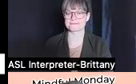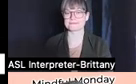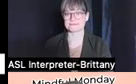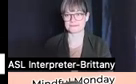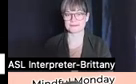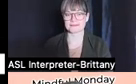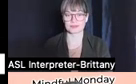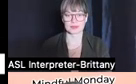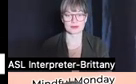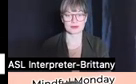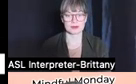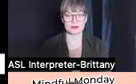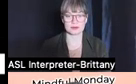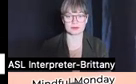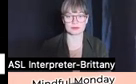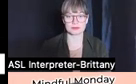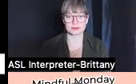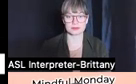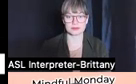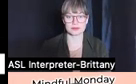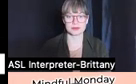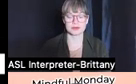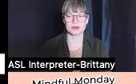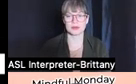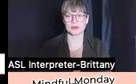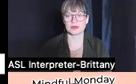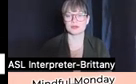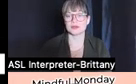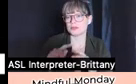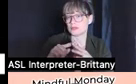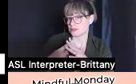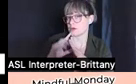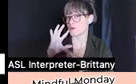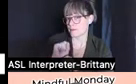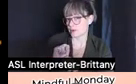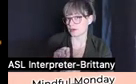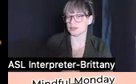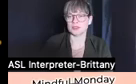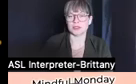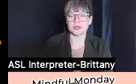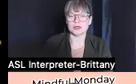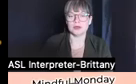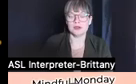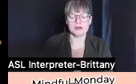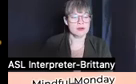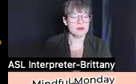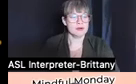Okay, Ms. Granados, señora Granados, para empezar la tarea,